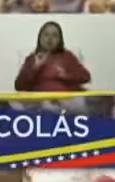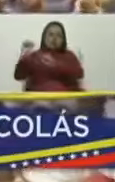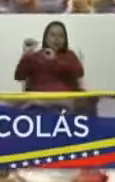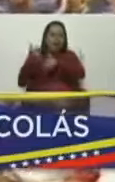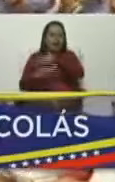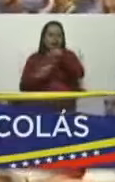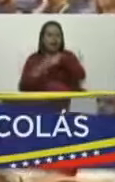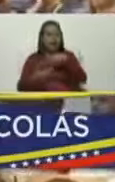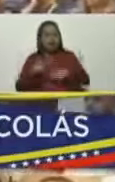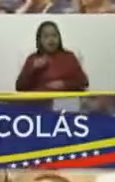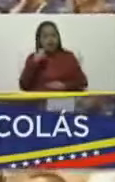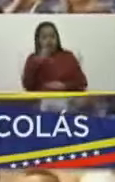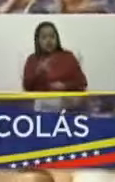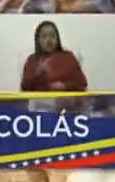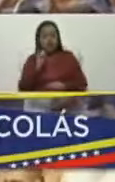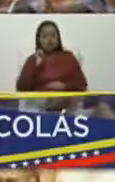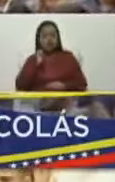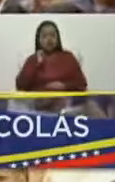dije.